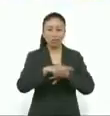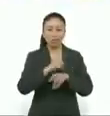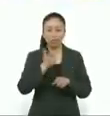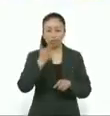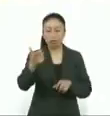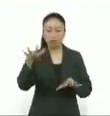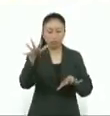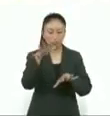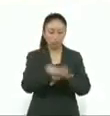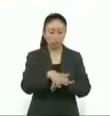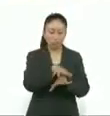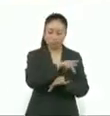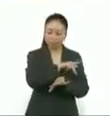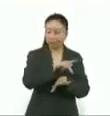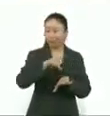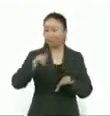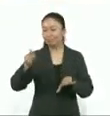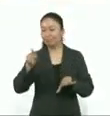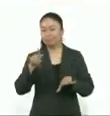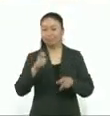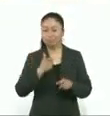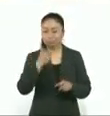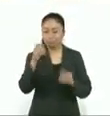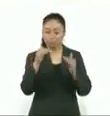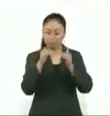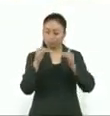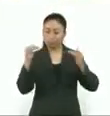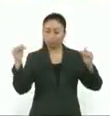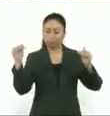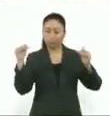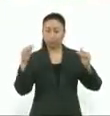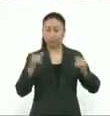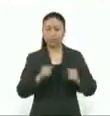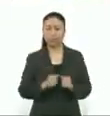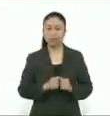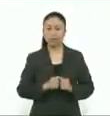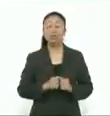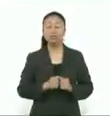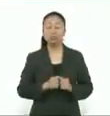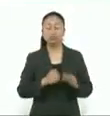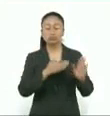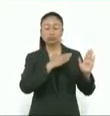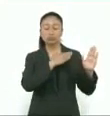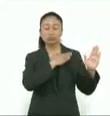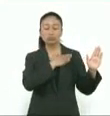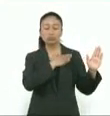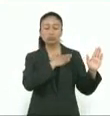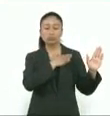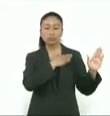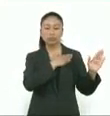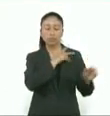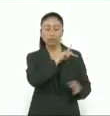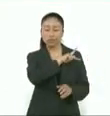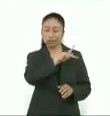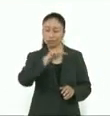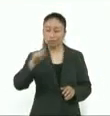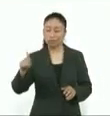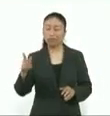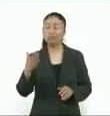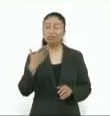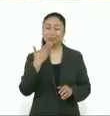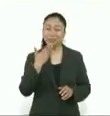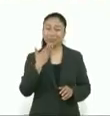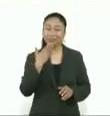todos y desde luego hacer un verdadero compromiso para la reconstrucción del bienestar